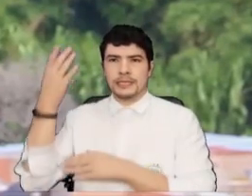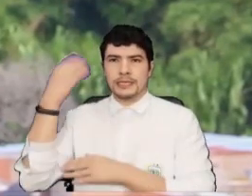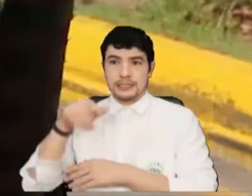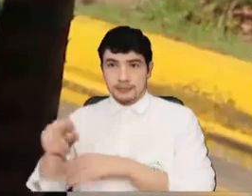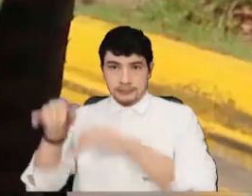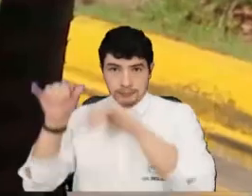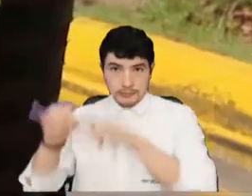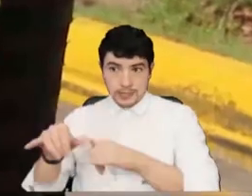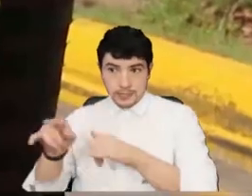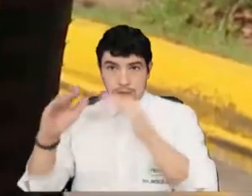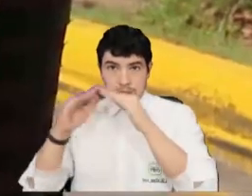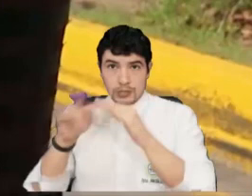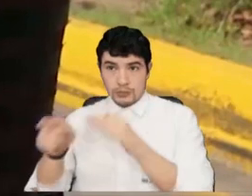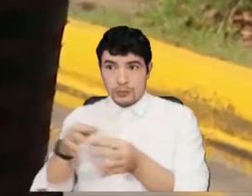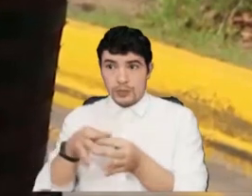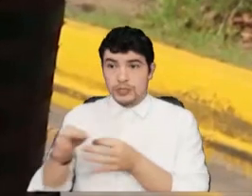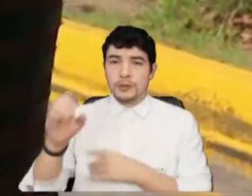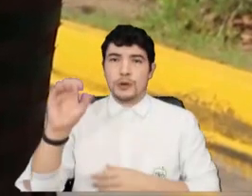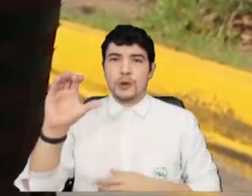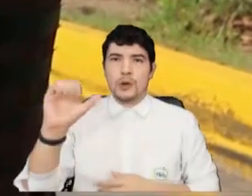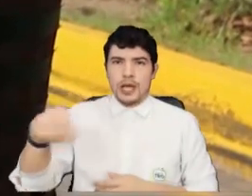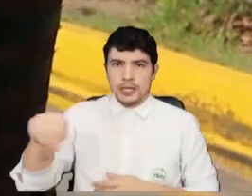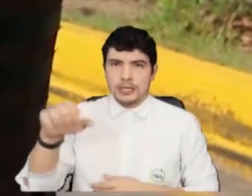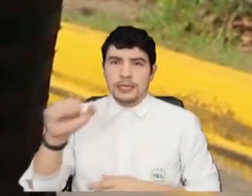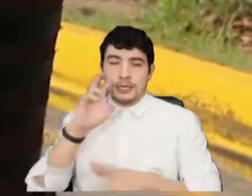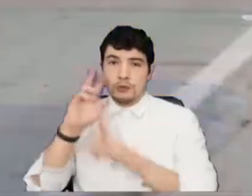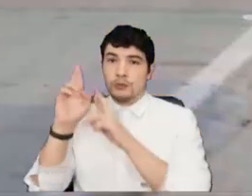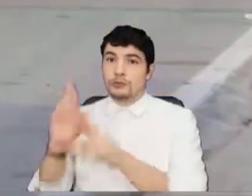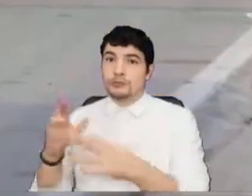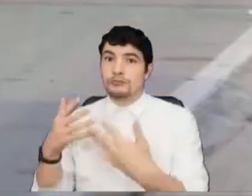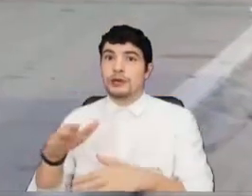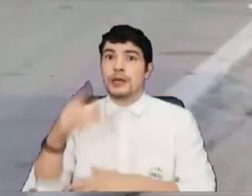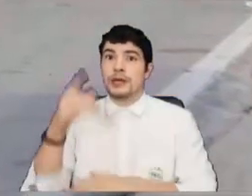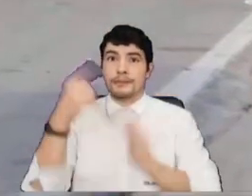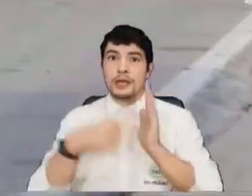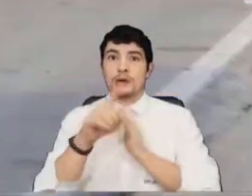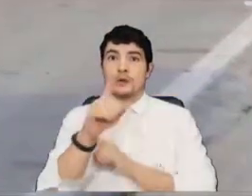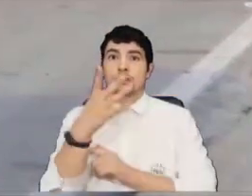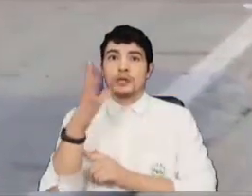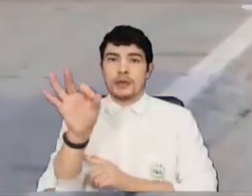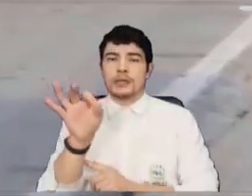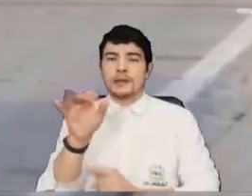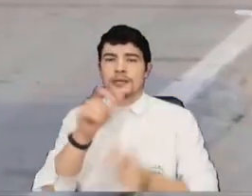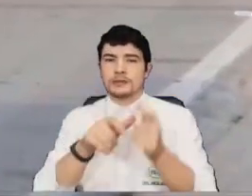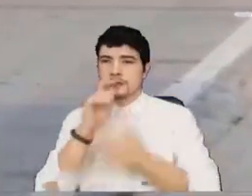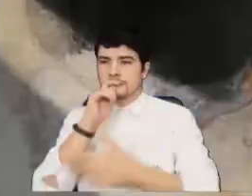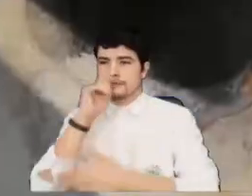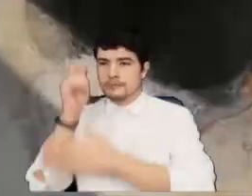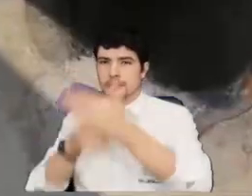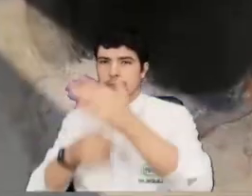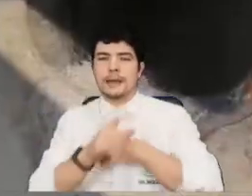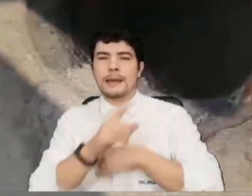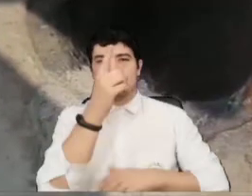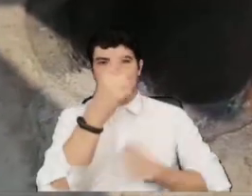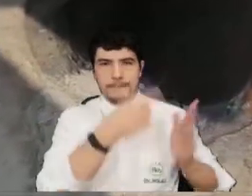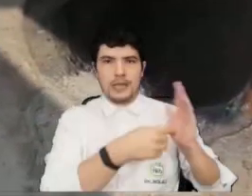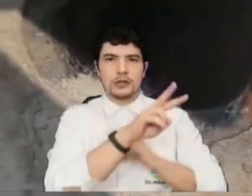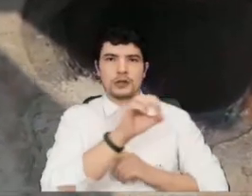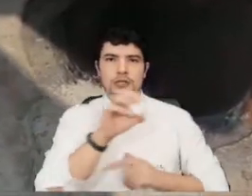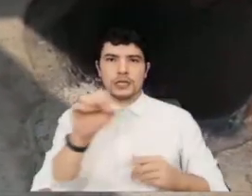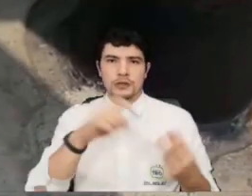se han impuesto 1.195 comparendos al código de convivencia, 1.208 comparendos al de